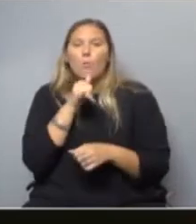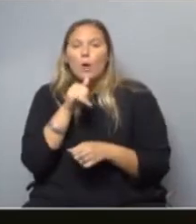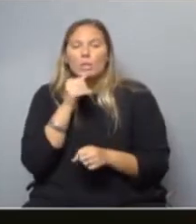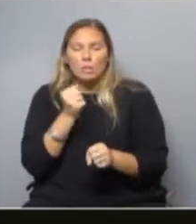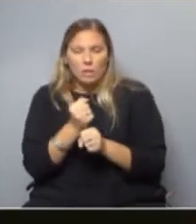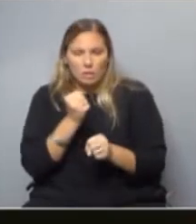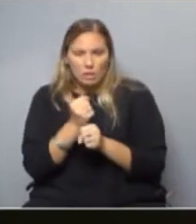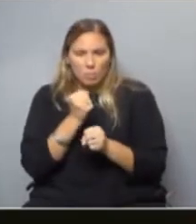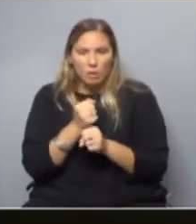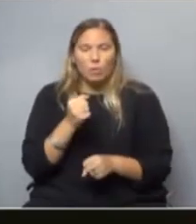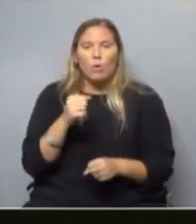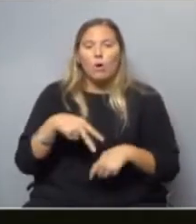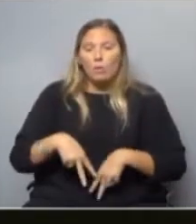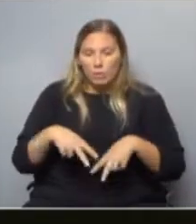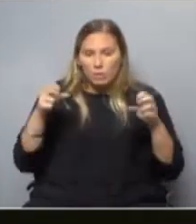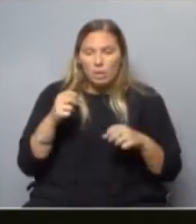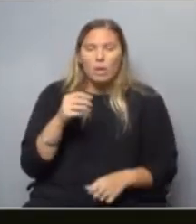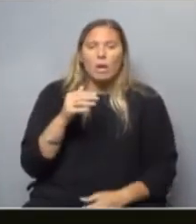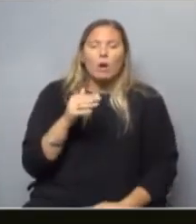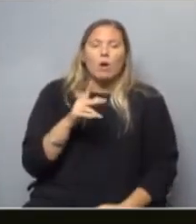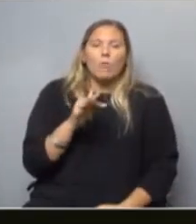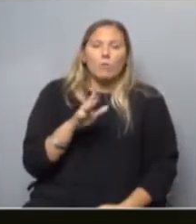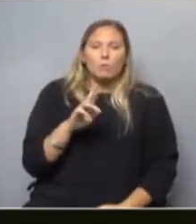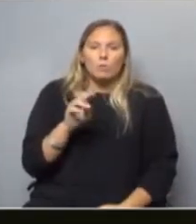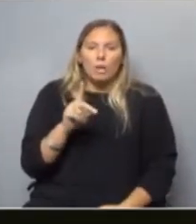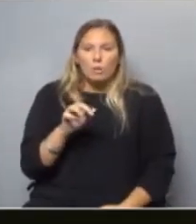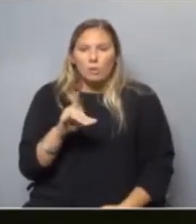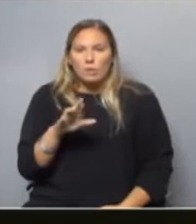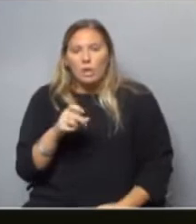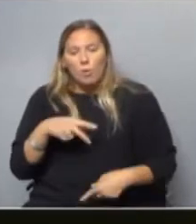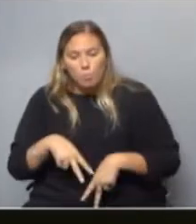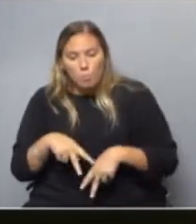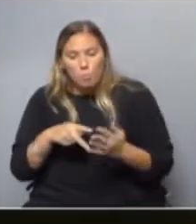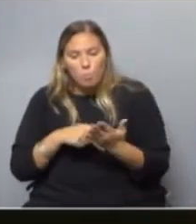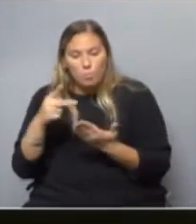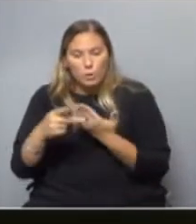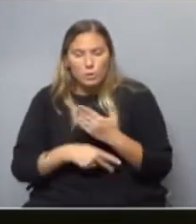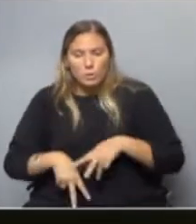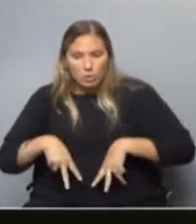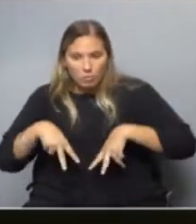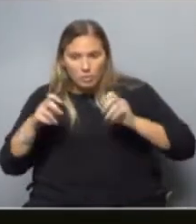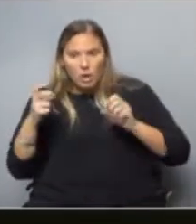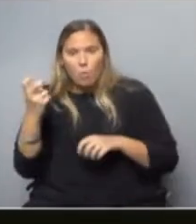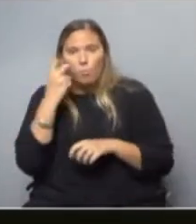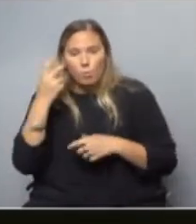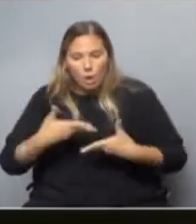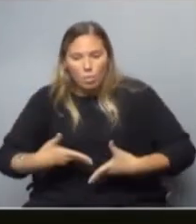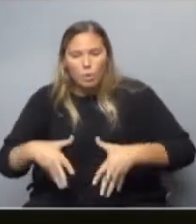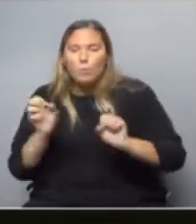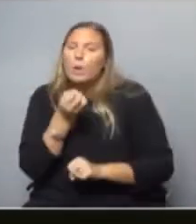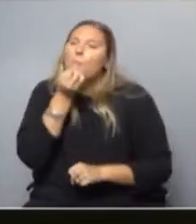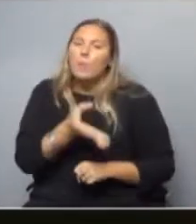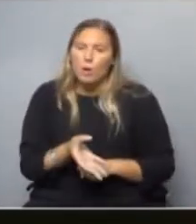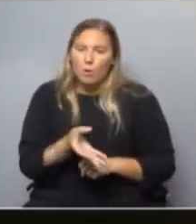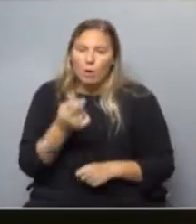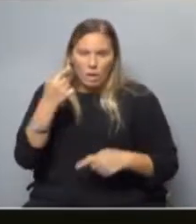Joaquín Hurtado y Gonzalo Greif sobre un proyecto de investigación que busca detectar mejor